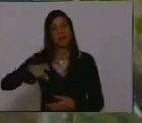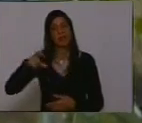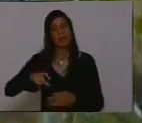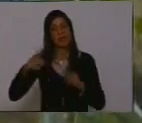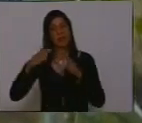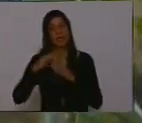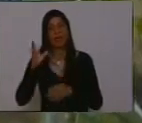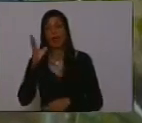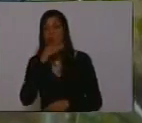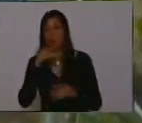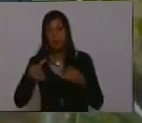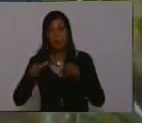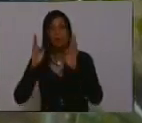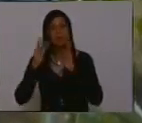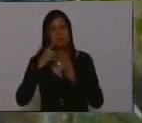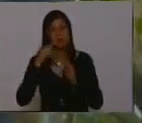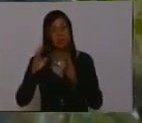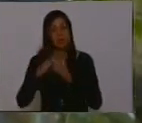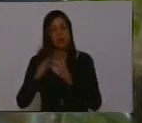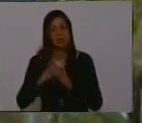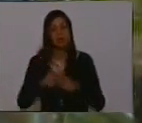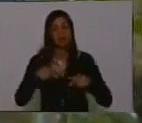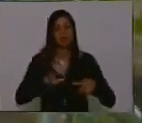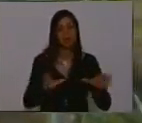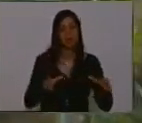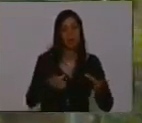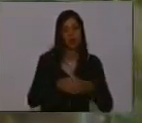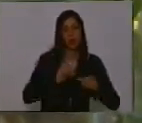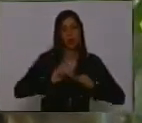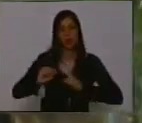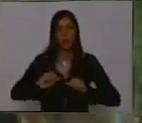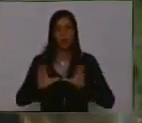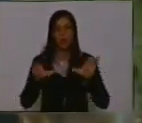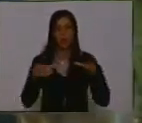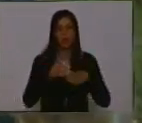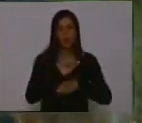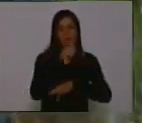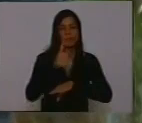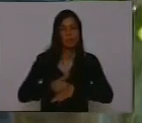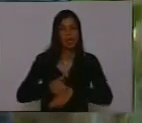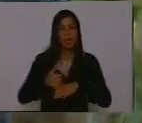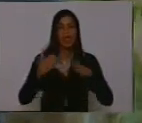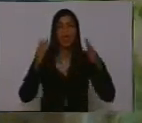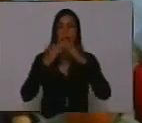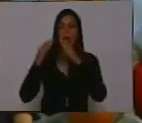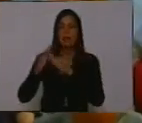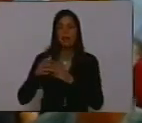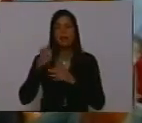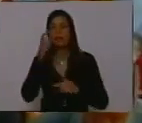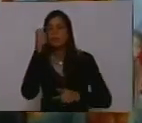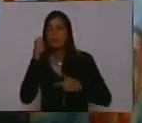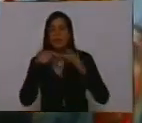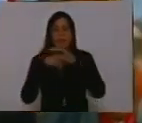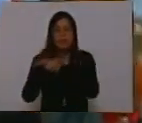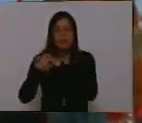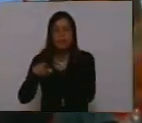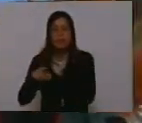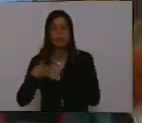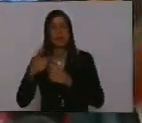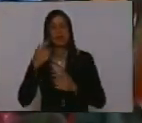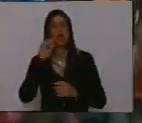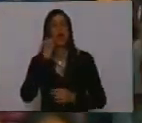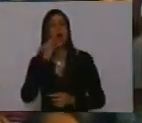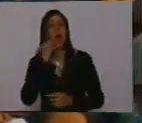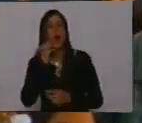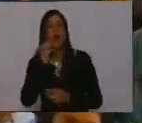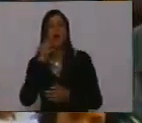un movimiento nacional de pobladores de la juventud venezolana, que vea dónde está la juventud que vive en condición de arrimada, que vea dónde